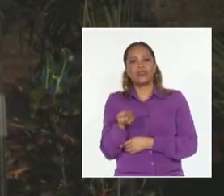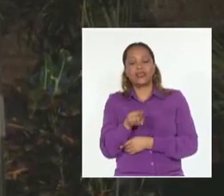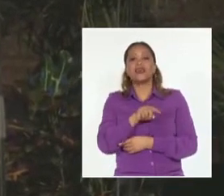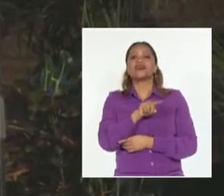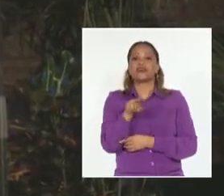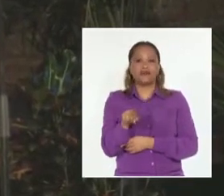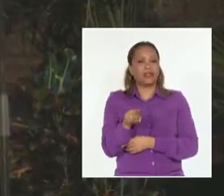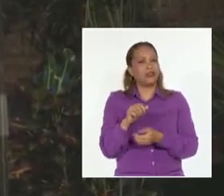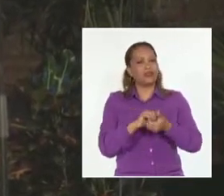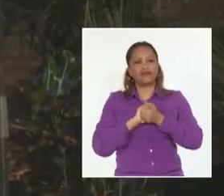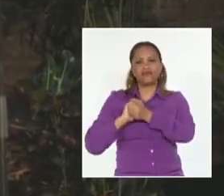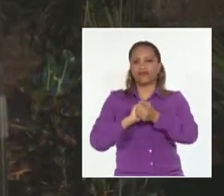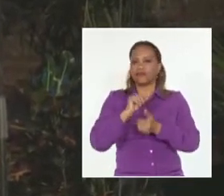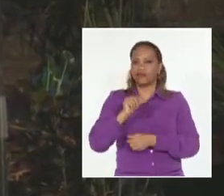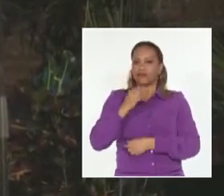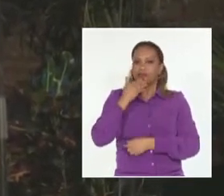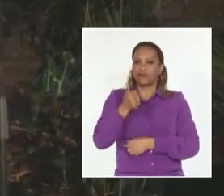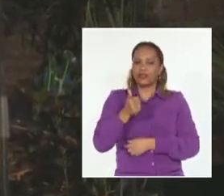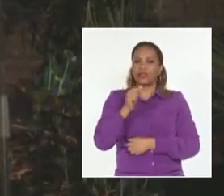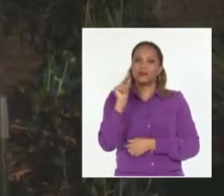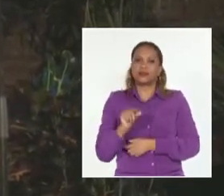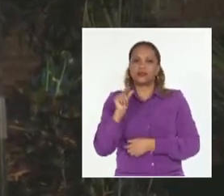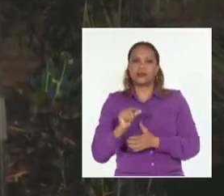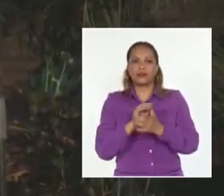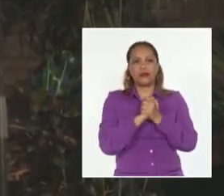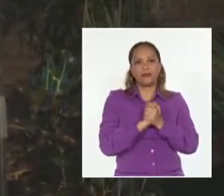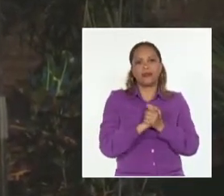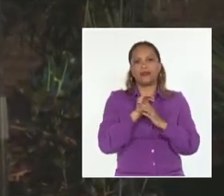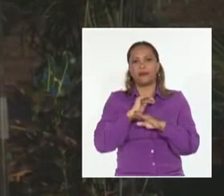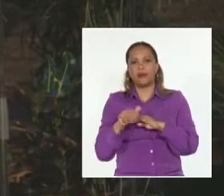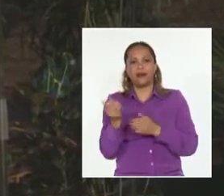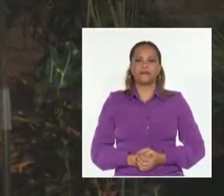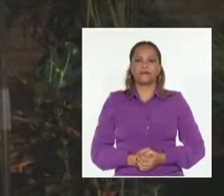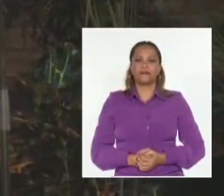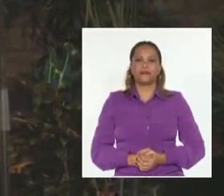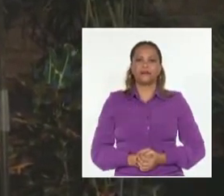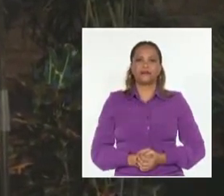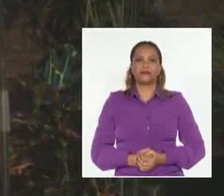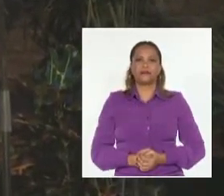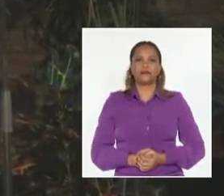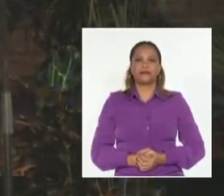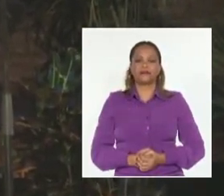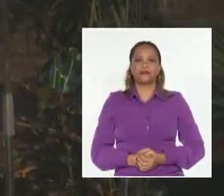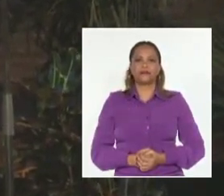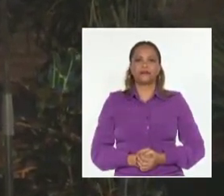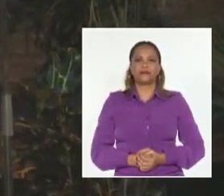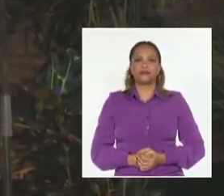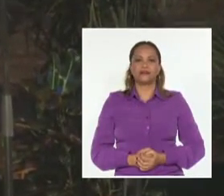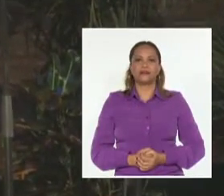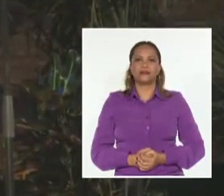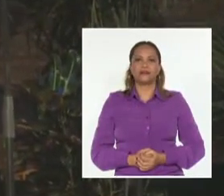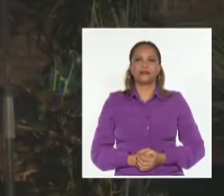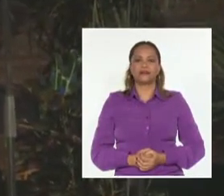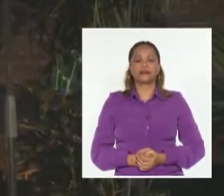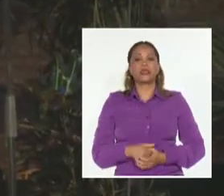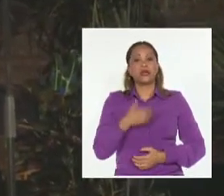tantos compañeros, amigos, hermanas y hermanos que comparten estas ideas. Es un privilegio poder expresar en un escenario